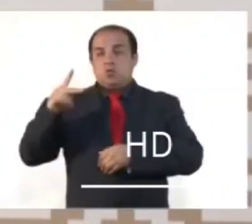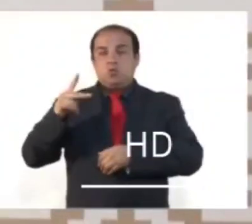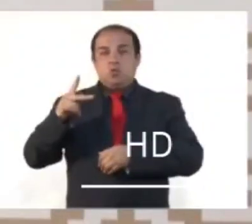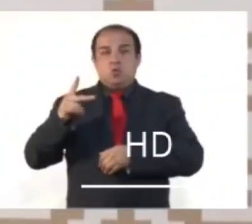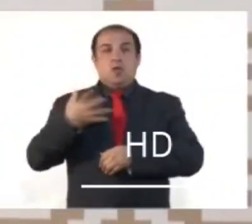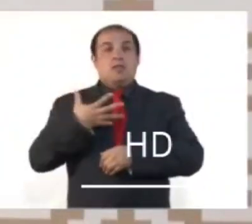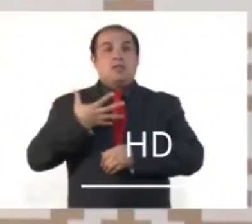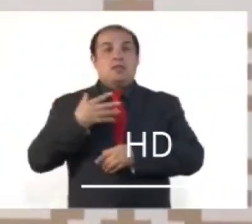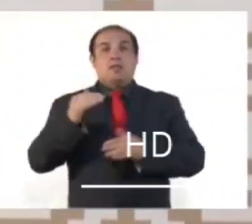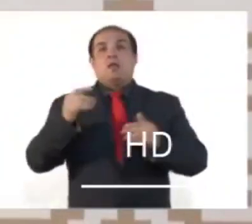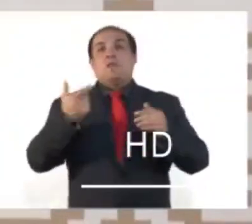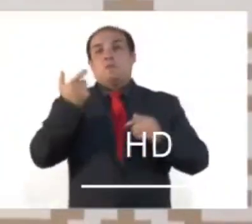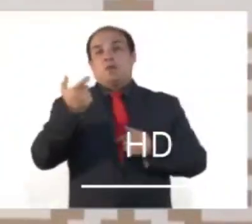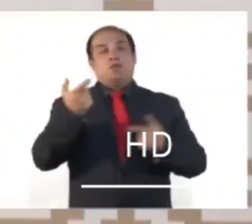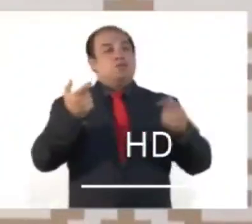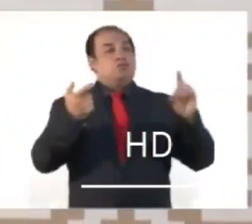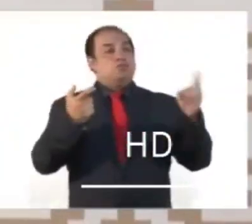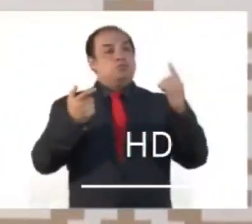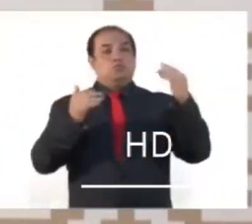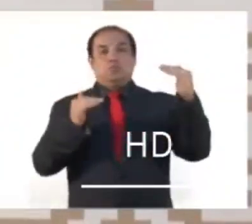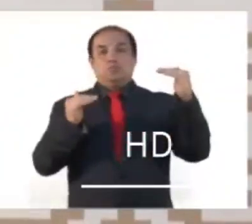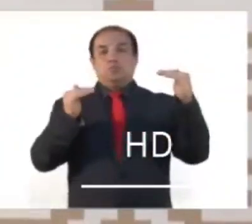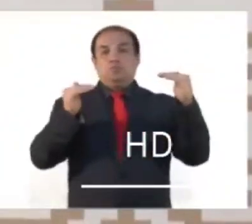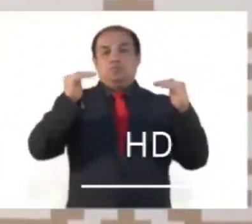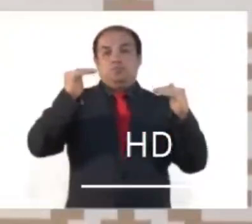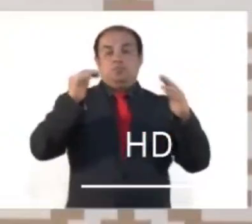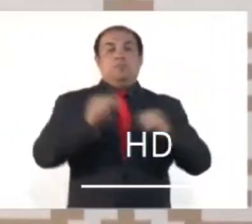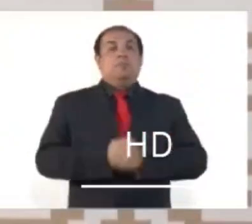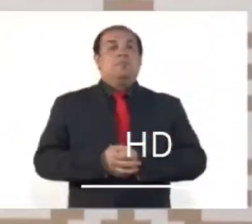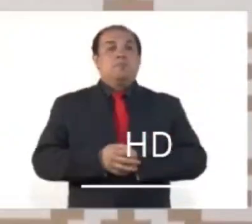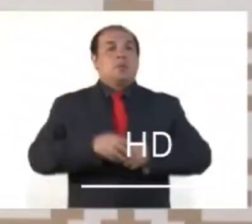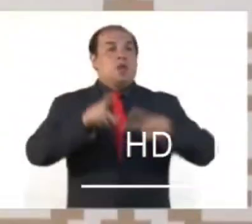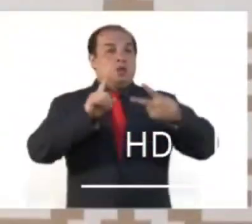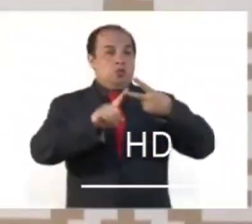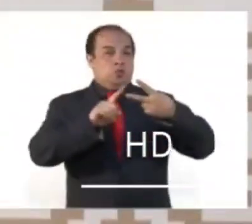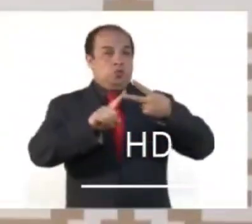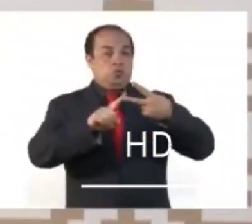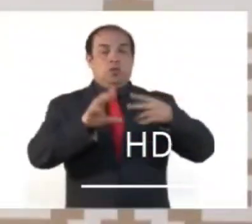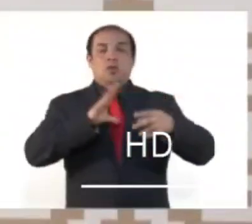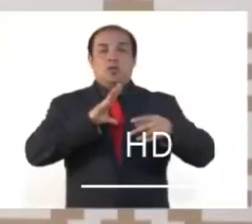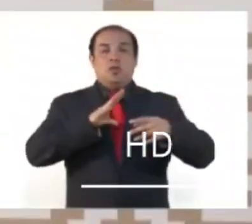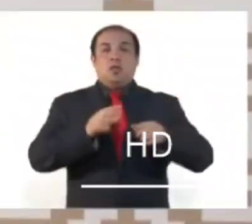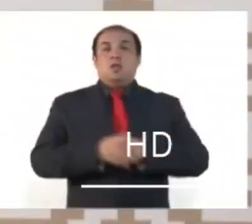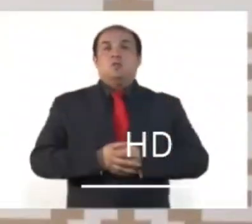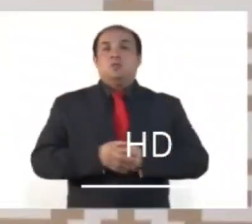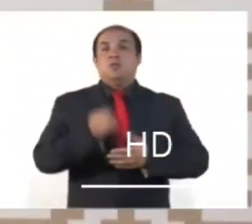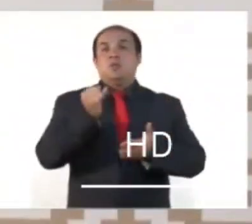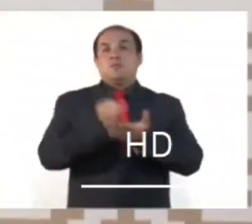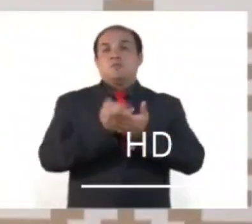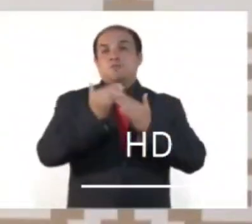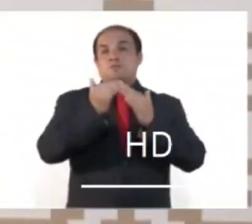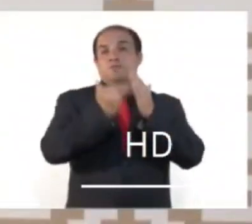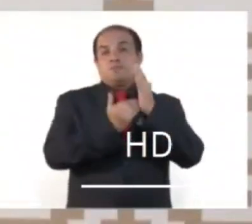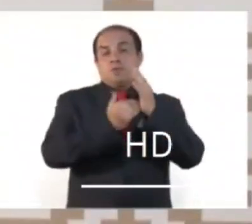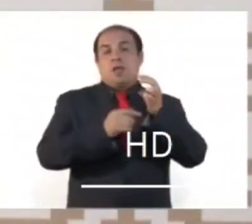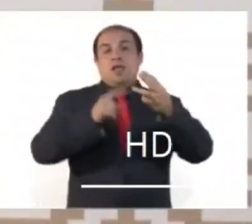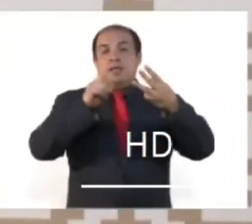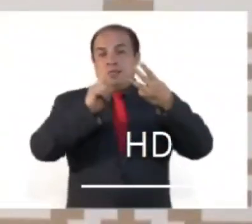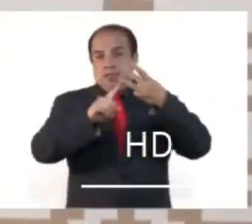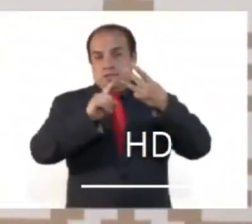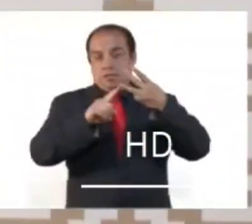dólar. En segundo lugar, tenemos una inflación a la baja. En tercer